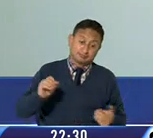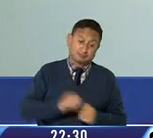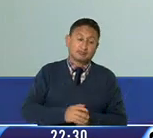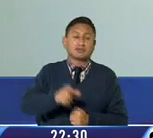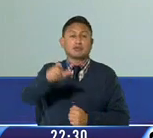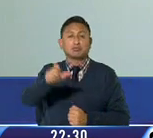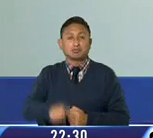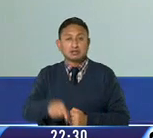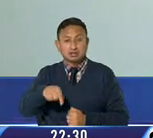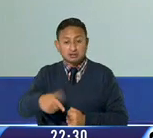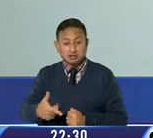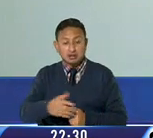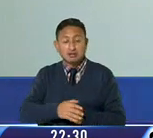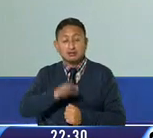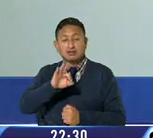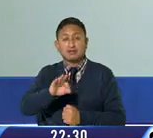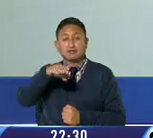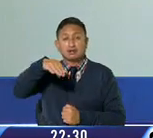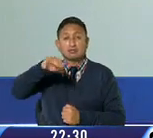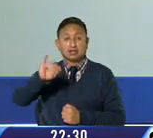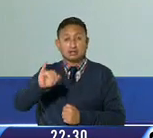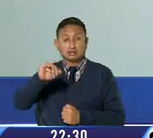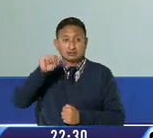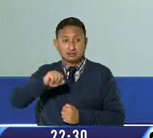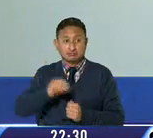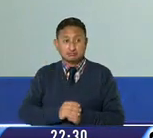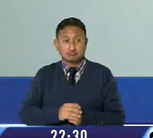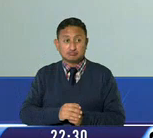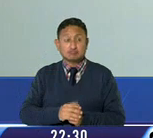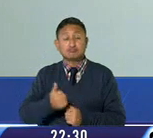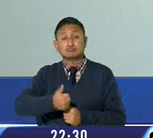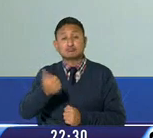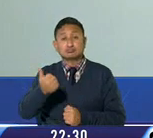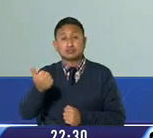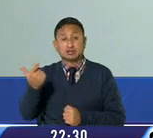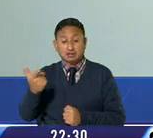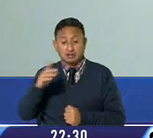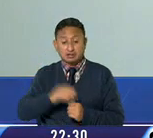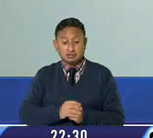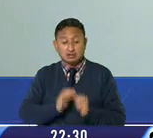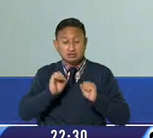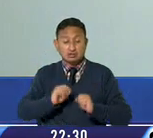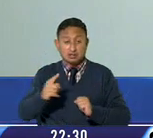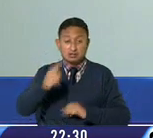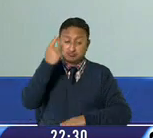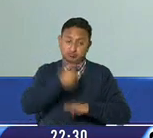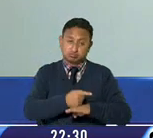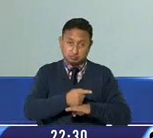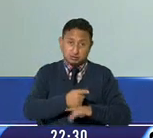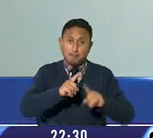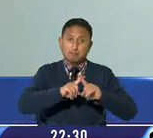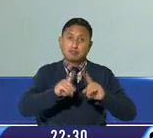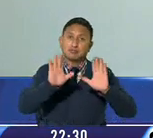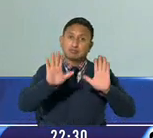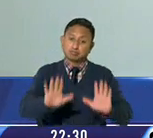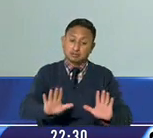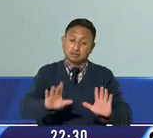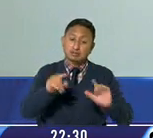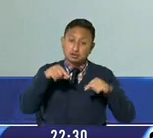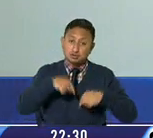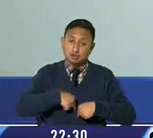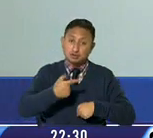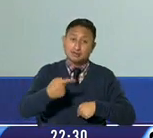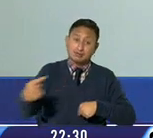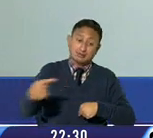son fondos monetaristas, y el fondo monetario exige este tipo de cosas, pero hay que ponerse en un plano más